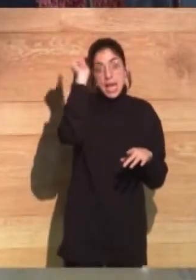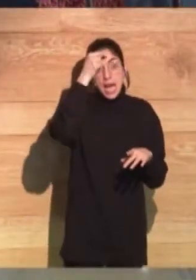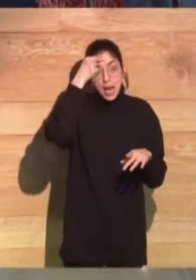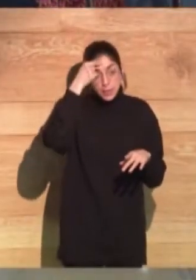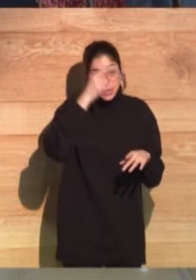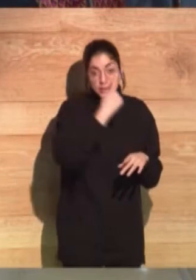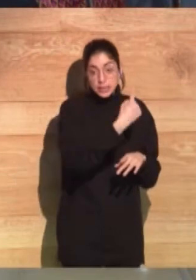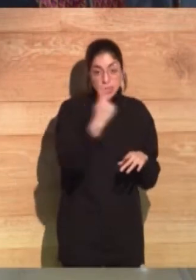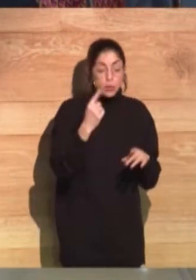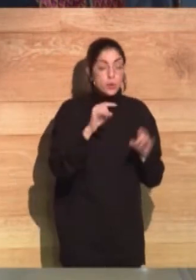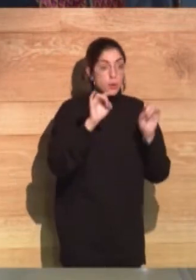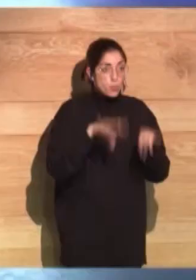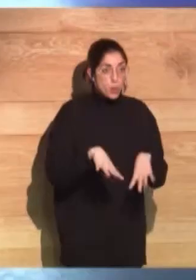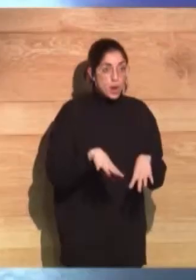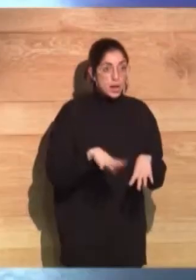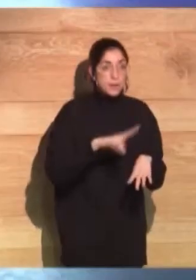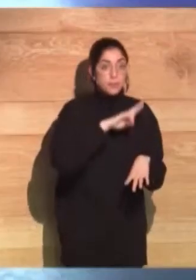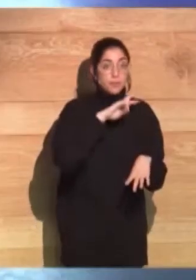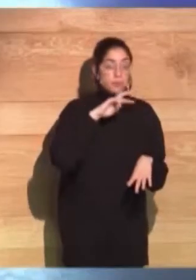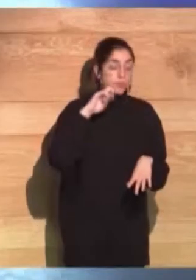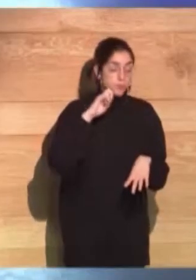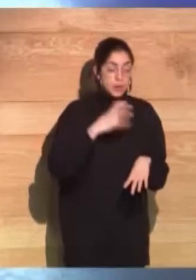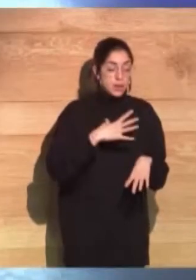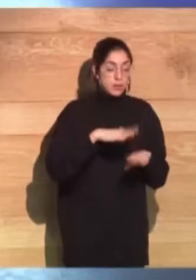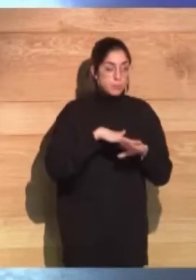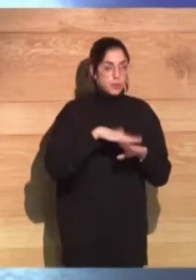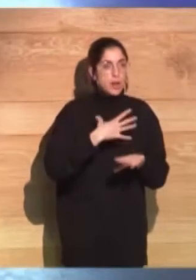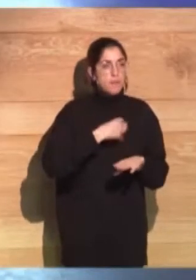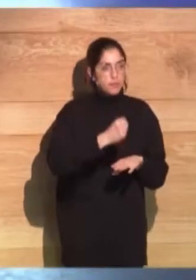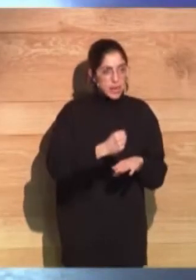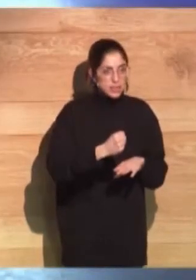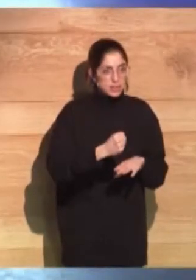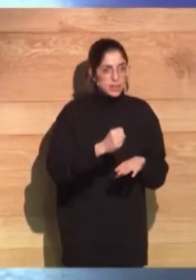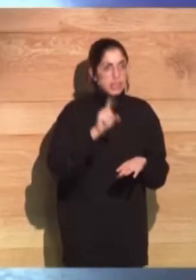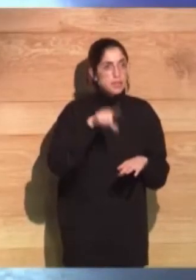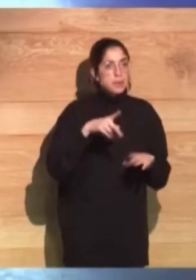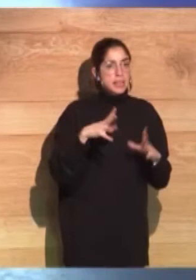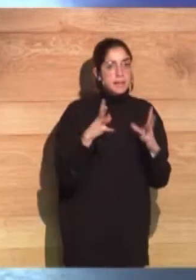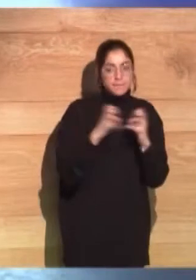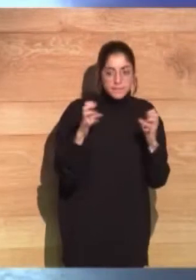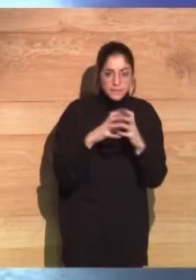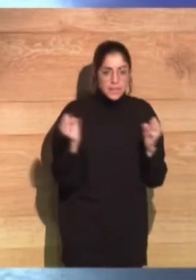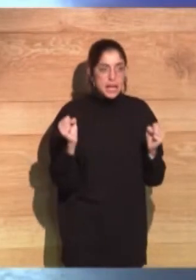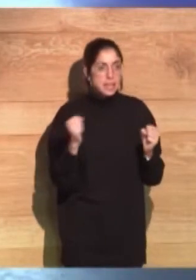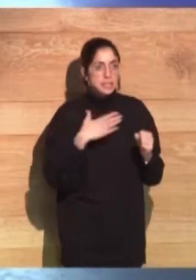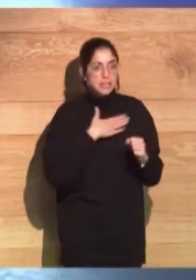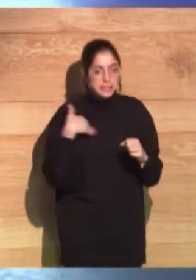misma valentía, con las mismas habilidades y con los mismos deseos y